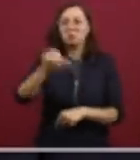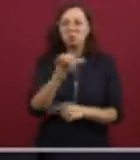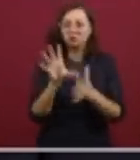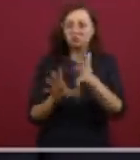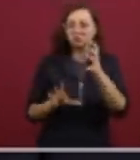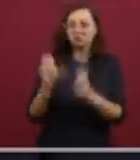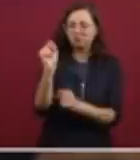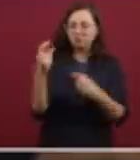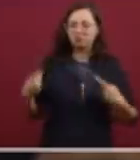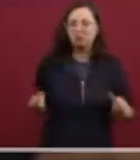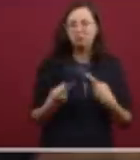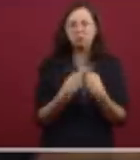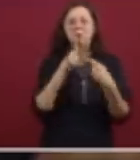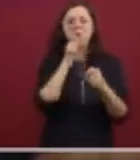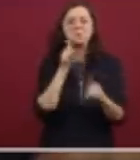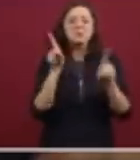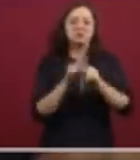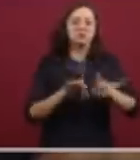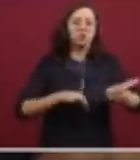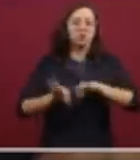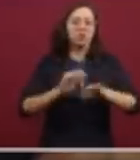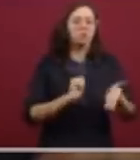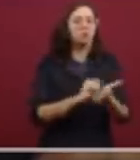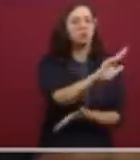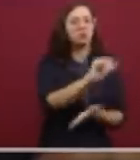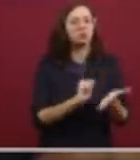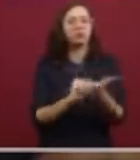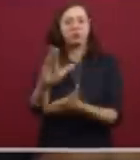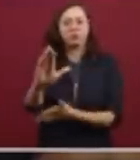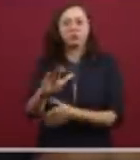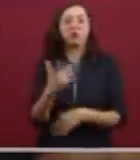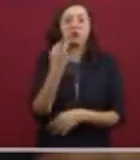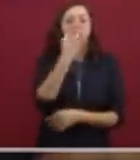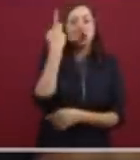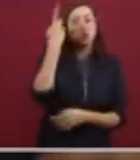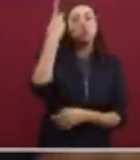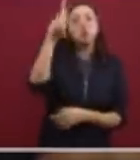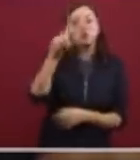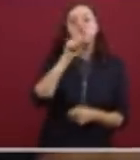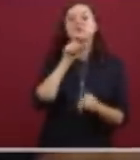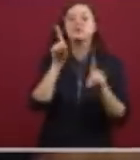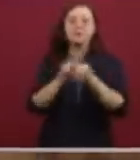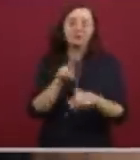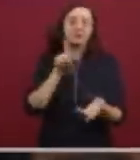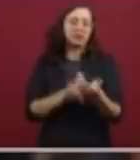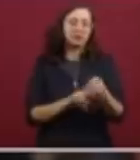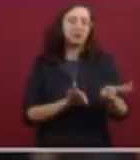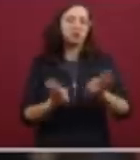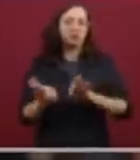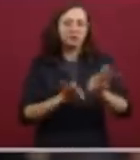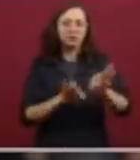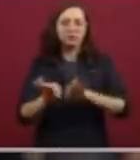los destituyó de sus puestos de trabajo, ya que no solamente son dueños, son socios, también trabajan, aplicándoles